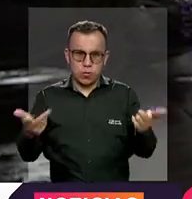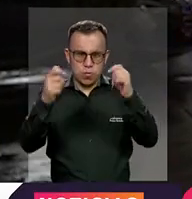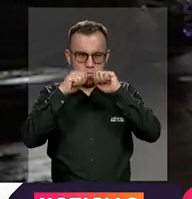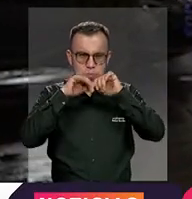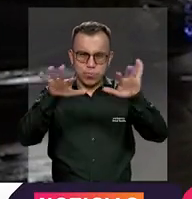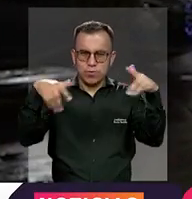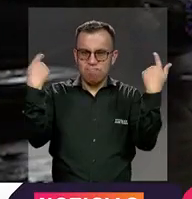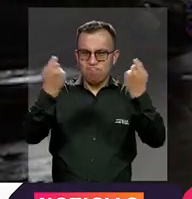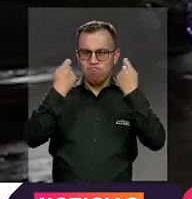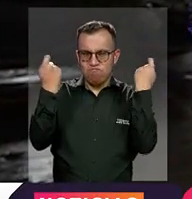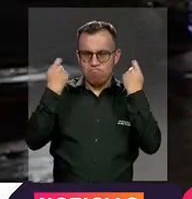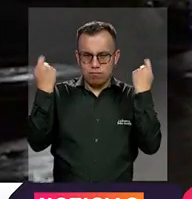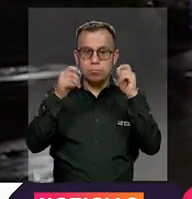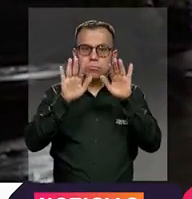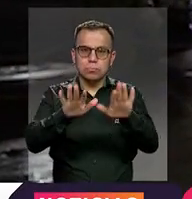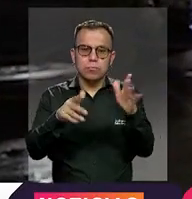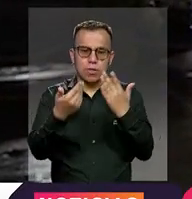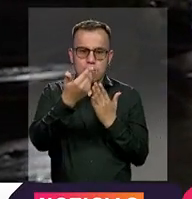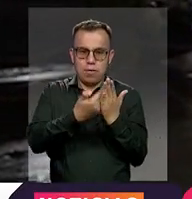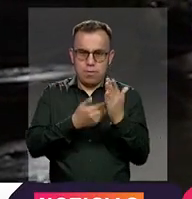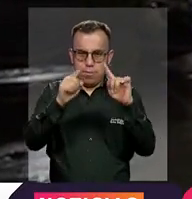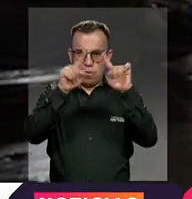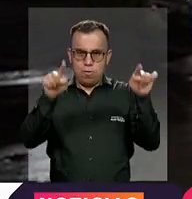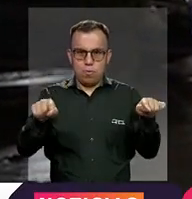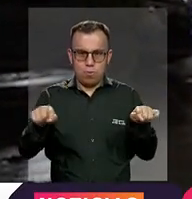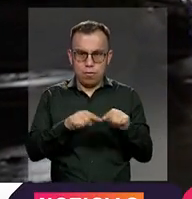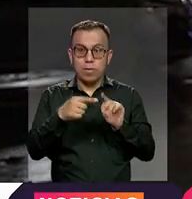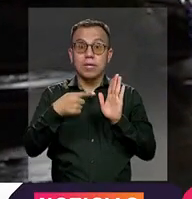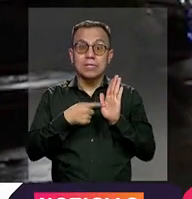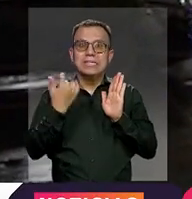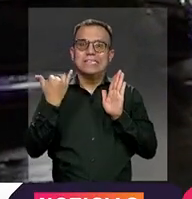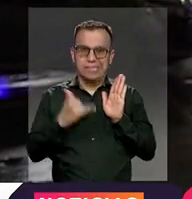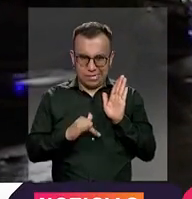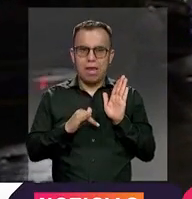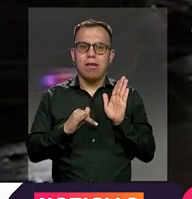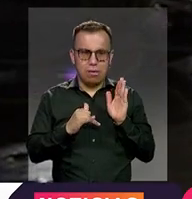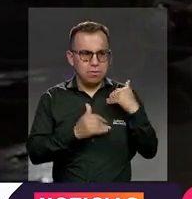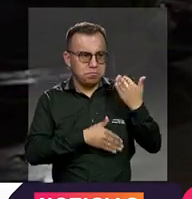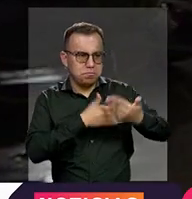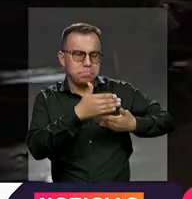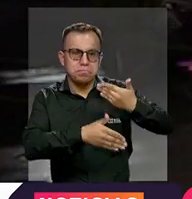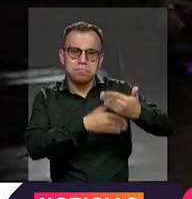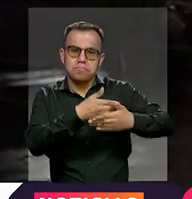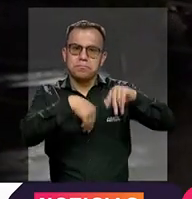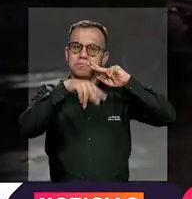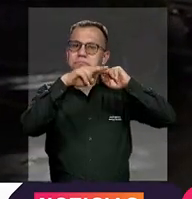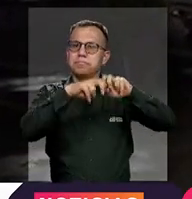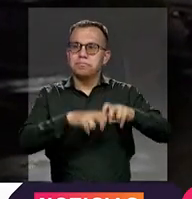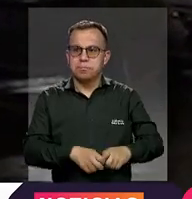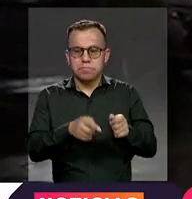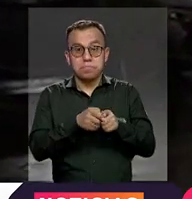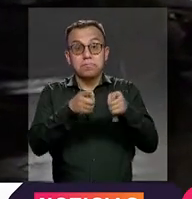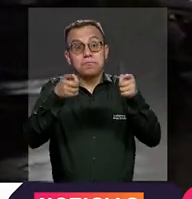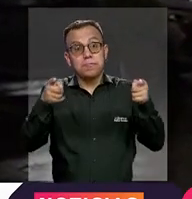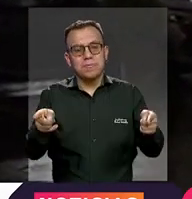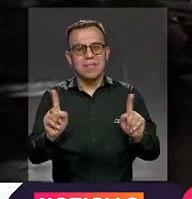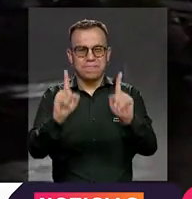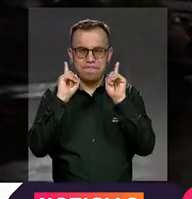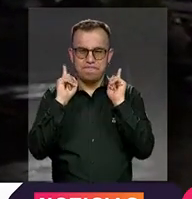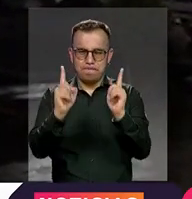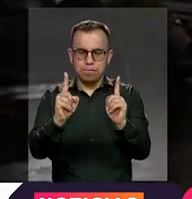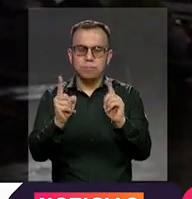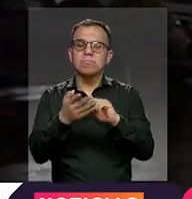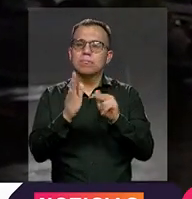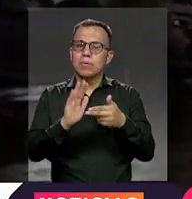propaganda tipo panfleto, ya se está elaborando una amplia información con respecto a eso. Sin embargo, se